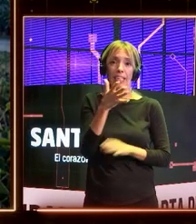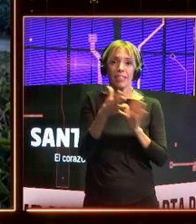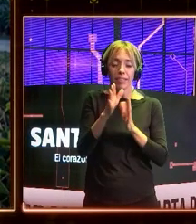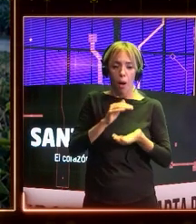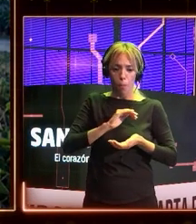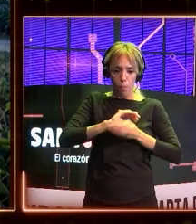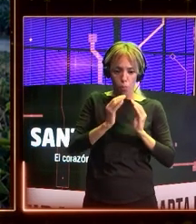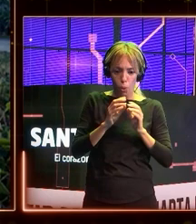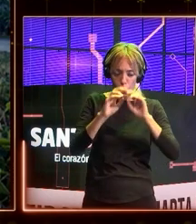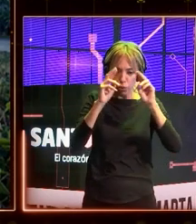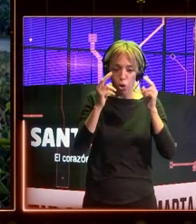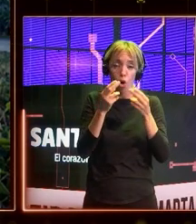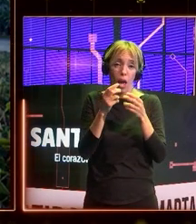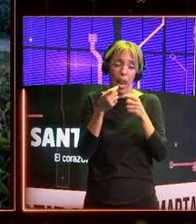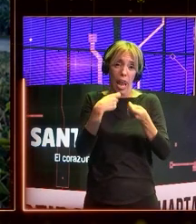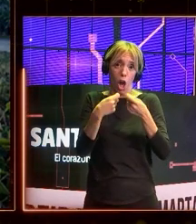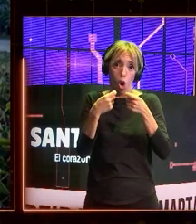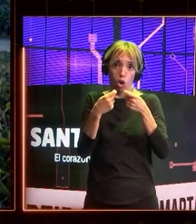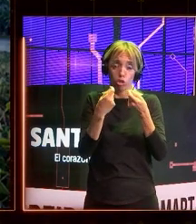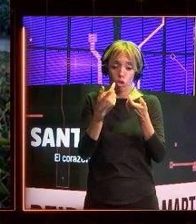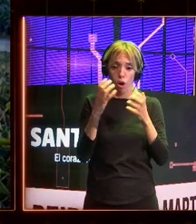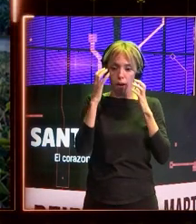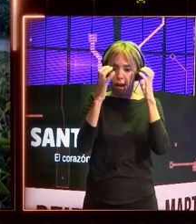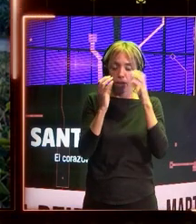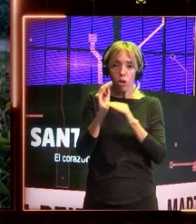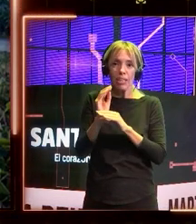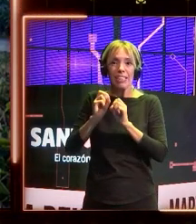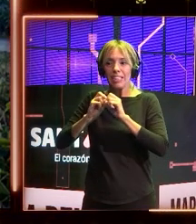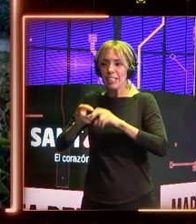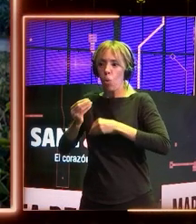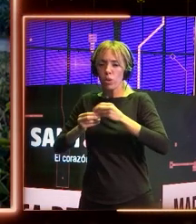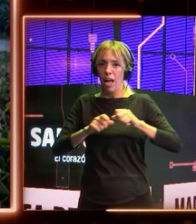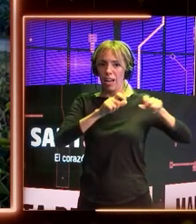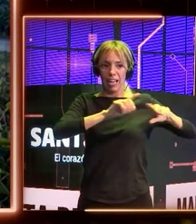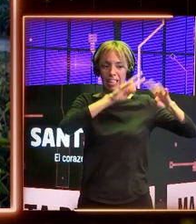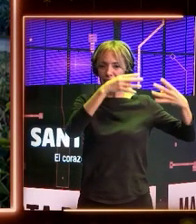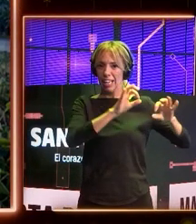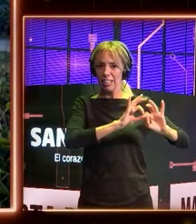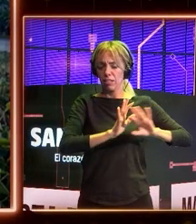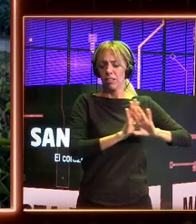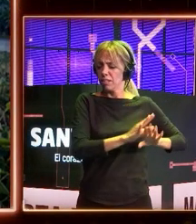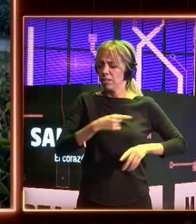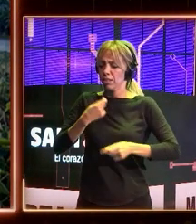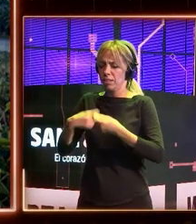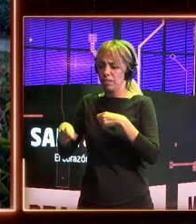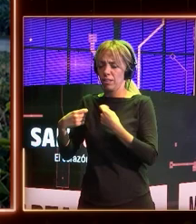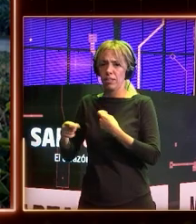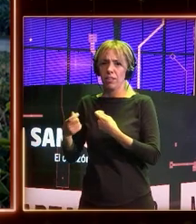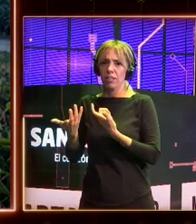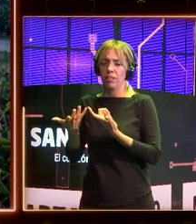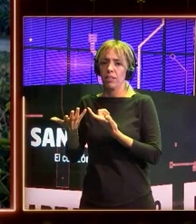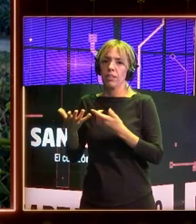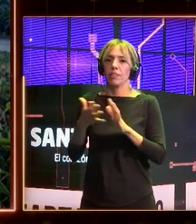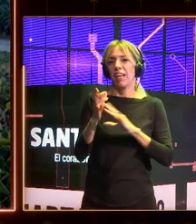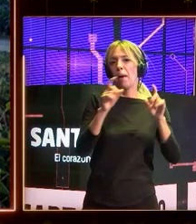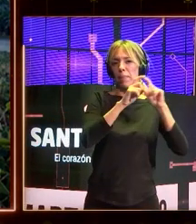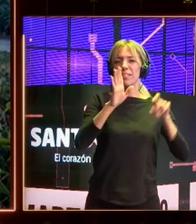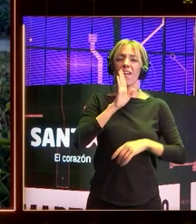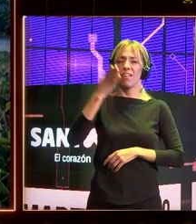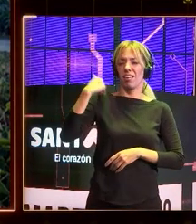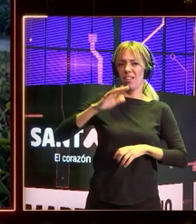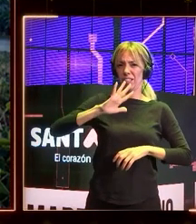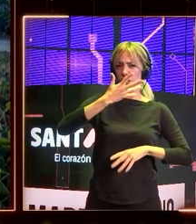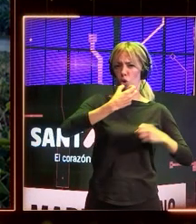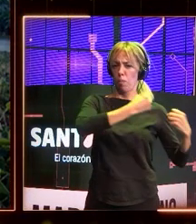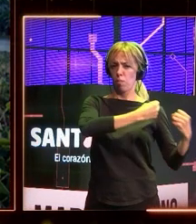algún tipo de negocio ganadero sin utilizar una plataforma que, en este caso, no es de las Big Five, pero pertenece a una empresa pequeña que a lo